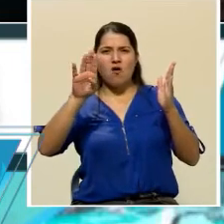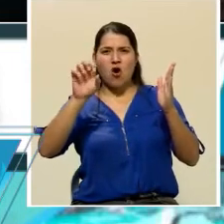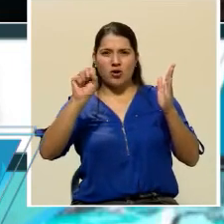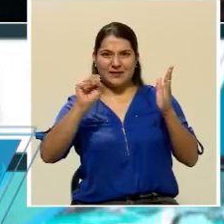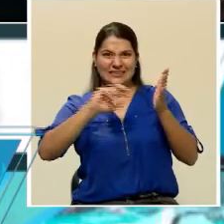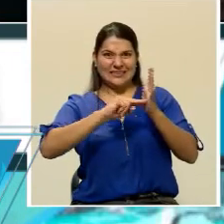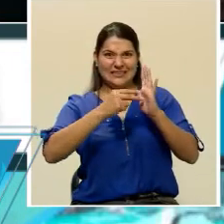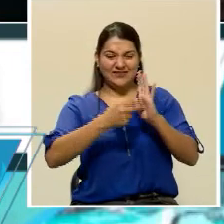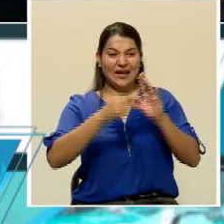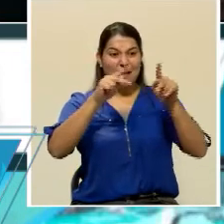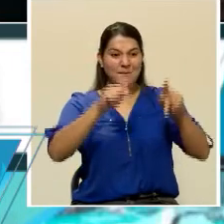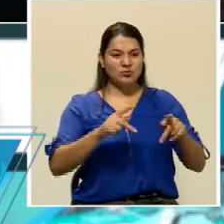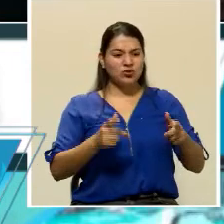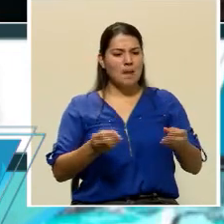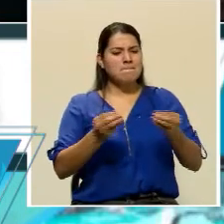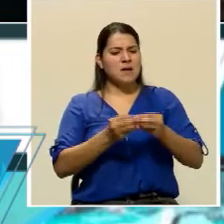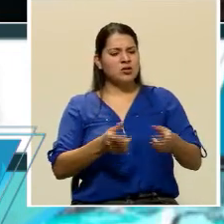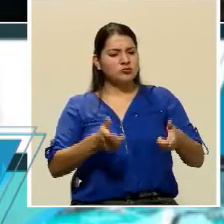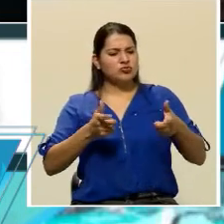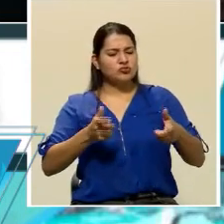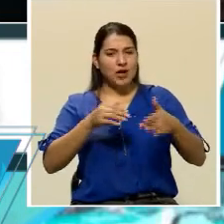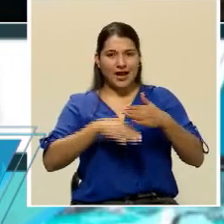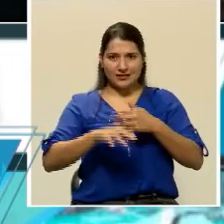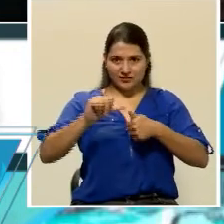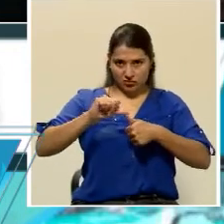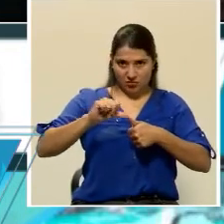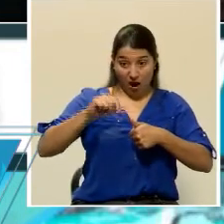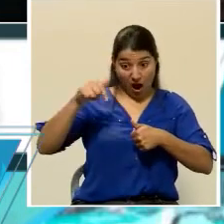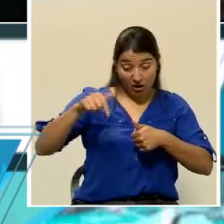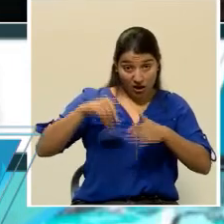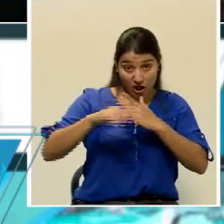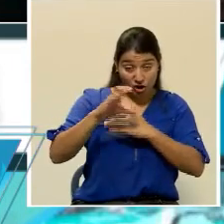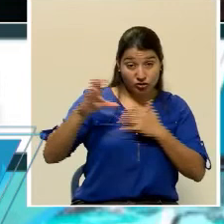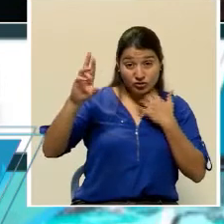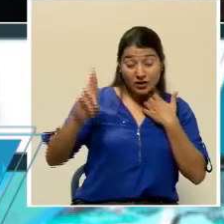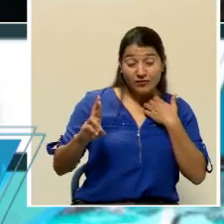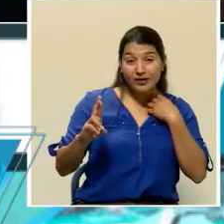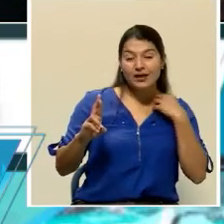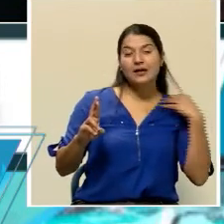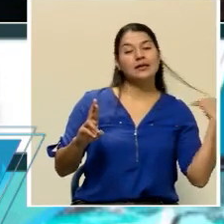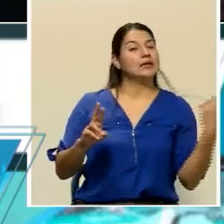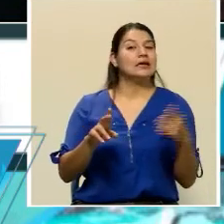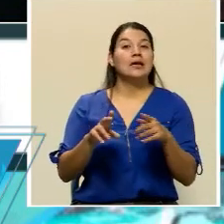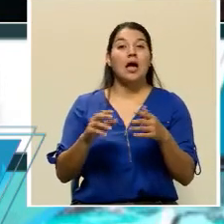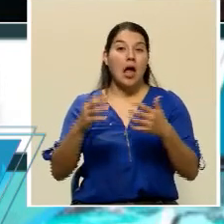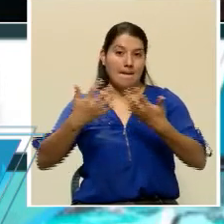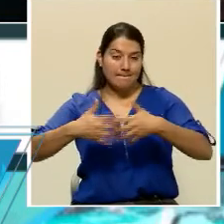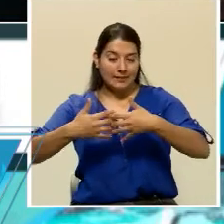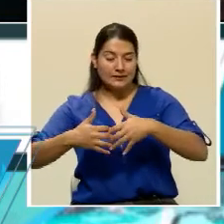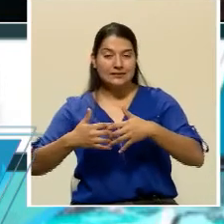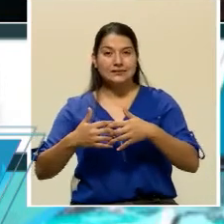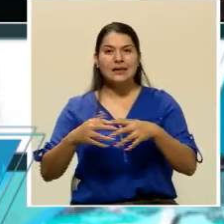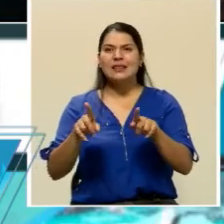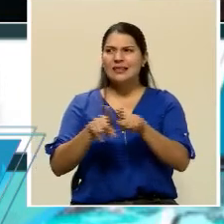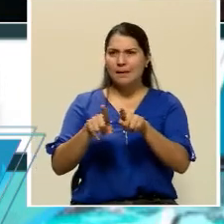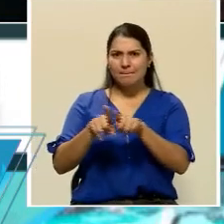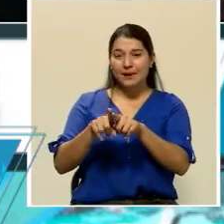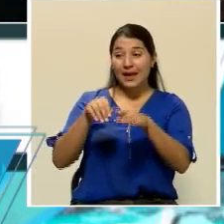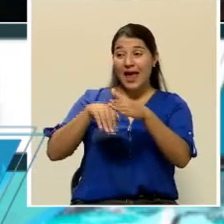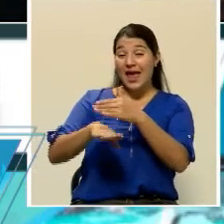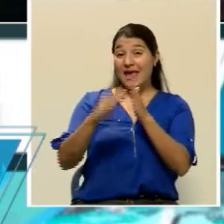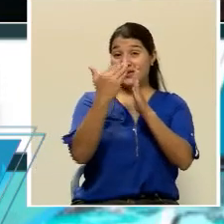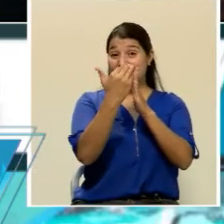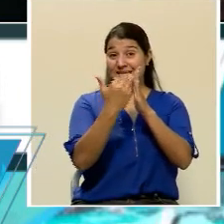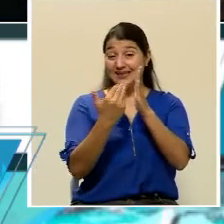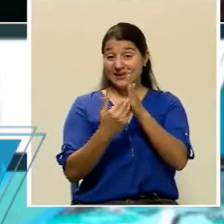más capital en Centroamérica, incluso varios figuran en listas latinoamericanas. ¿Qué